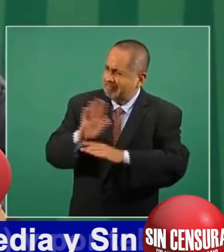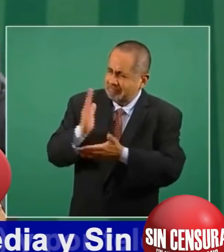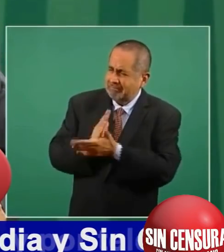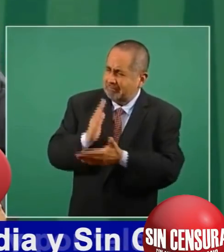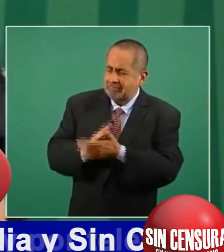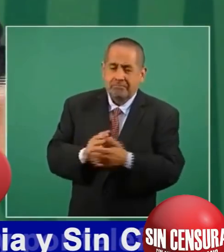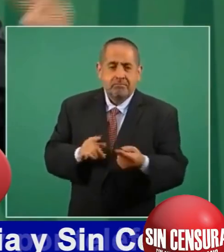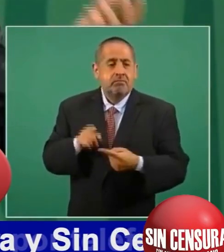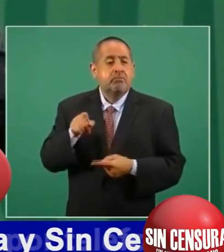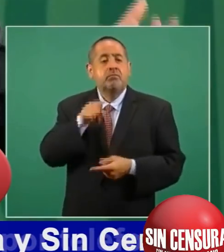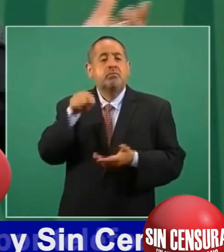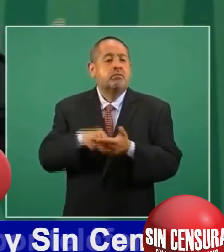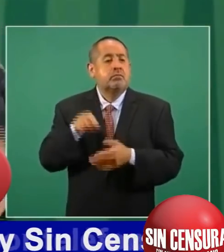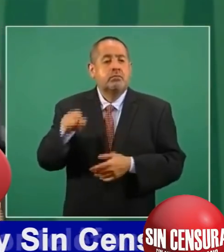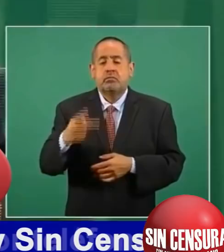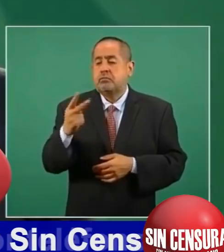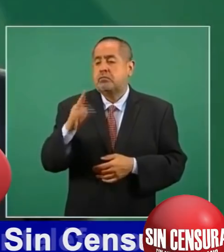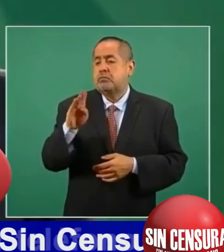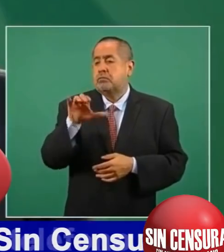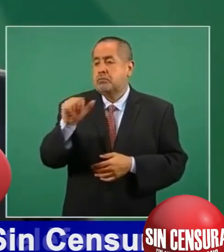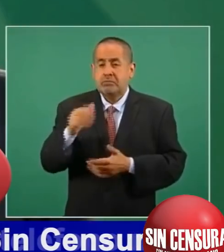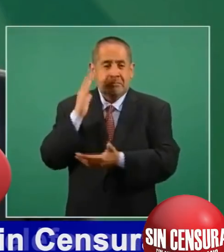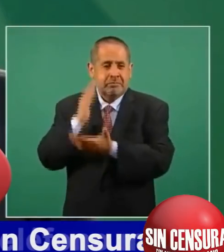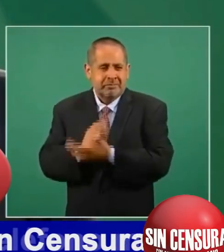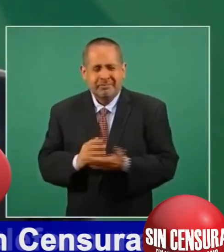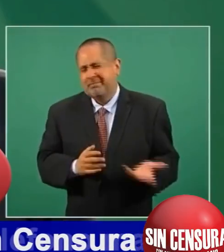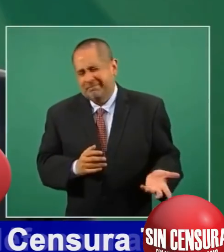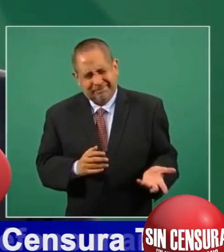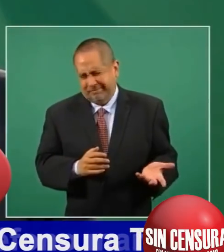de Dos Bocas. Imagínense,